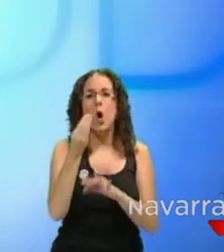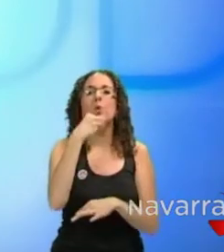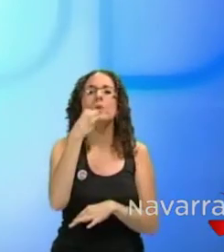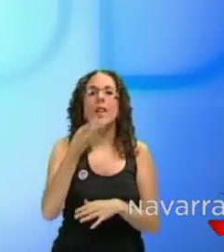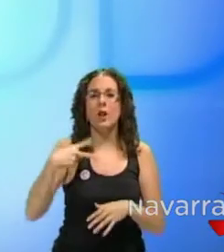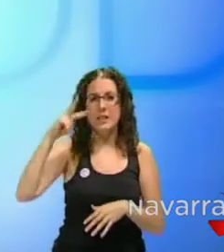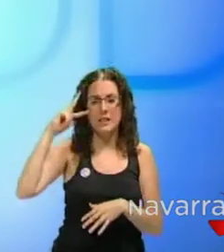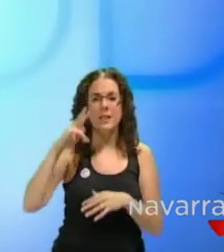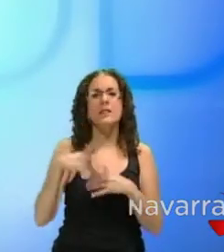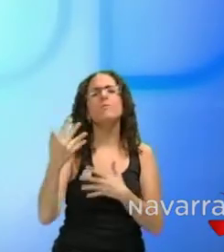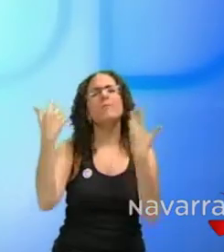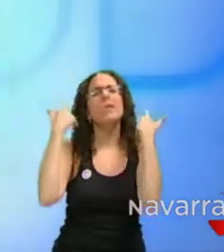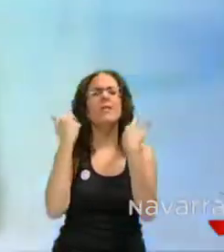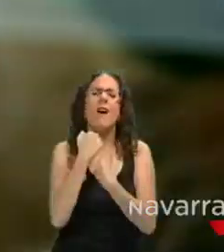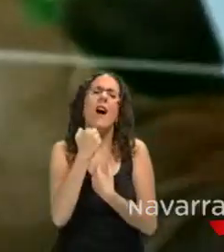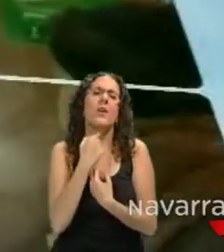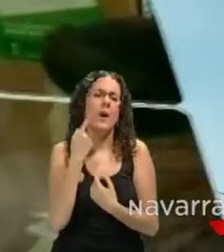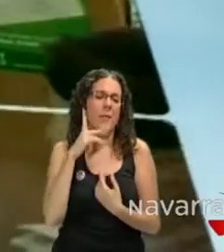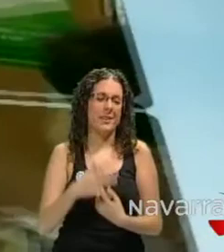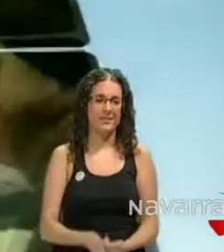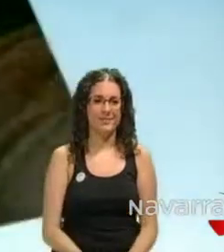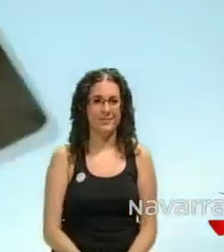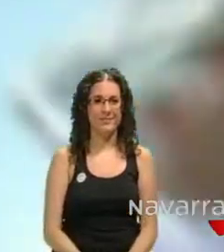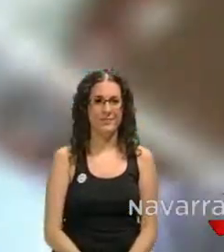frente a un buffet libre.